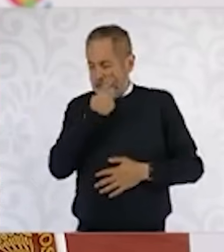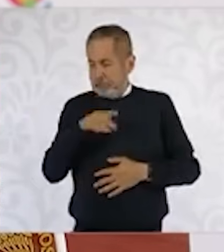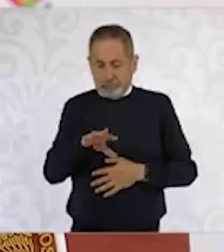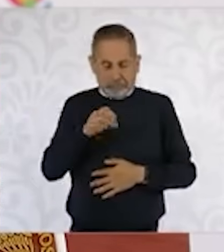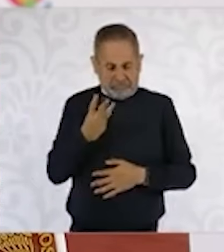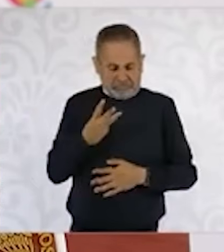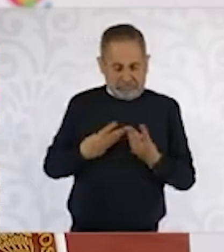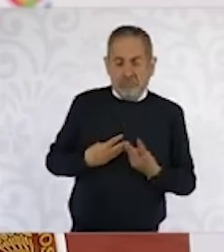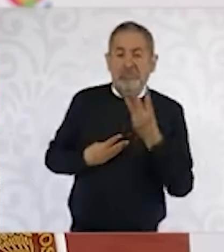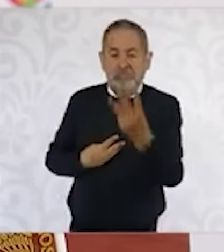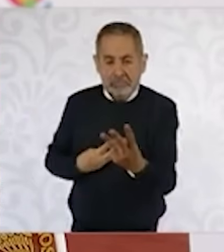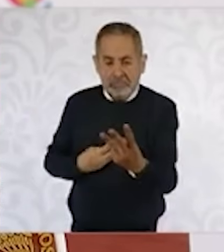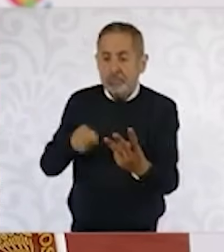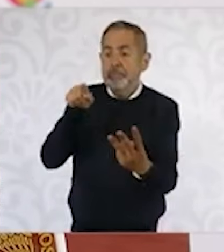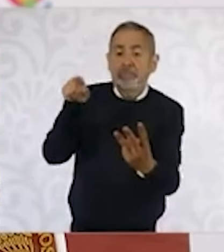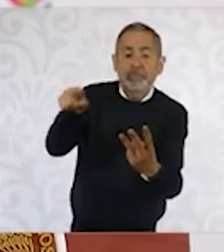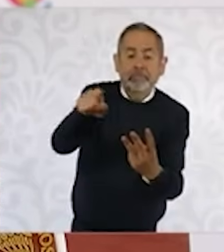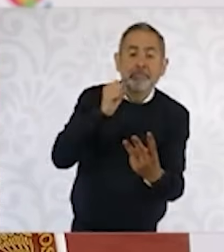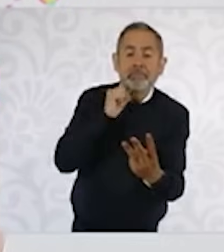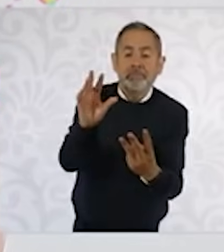en el Senado.